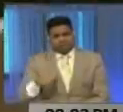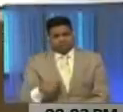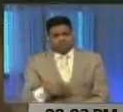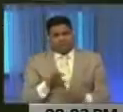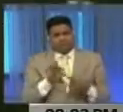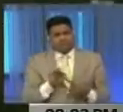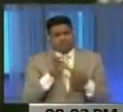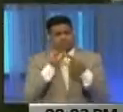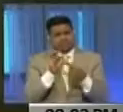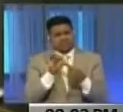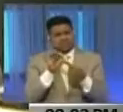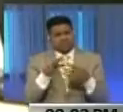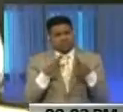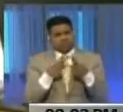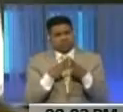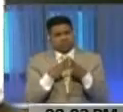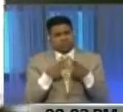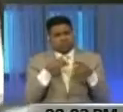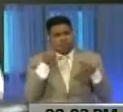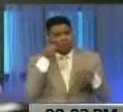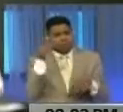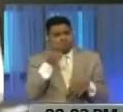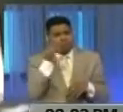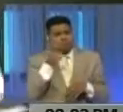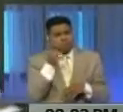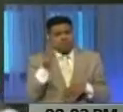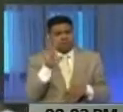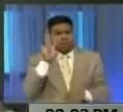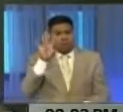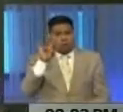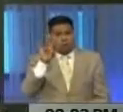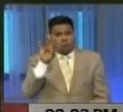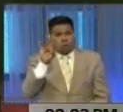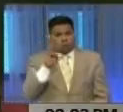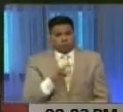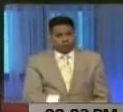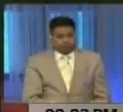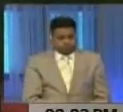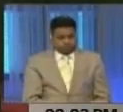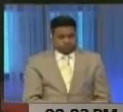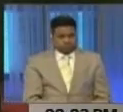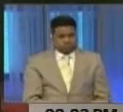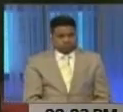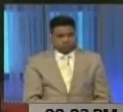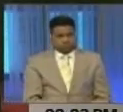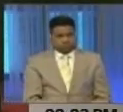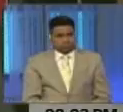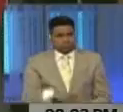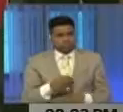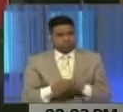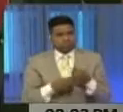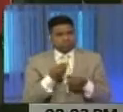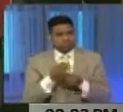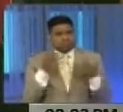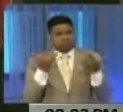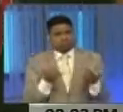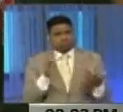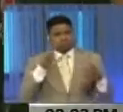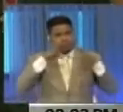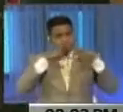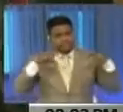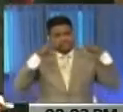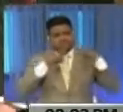especializada en la exploración y extracción de mineral de oro. Shandong Gold Group lleva a cabo activamente la investigación